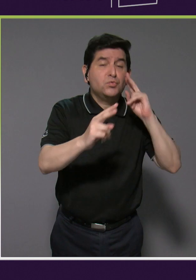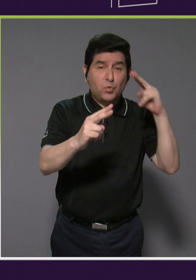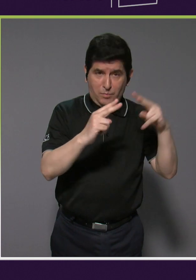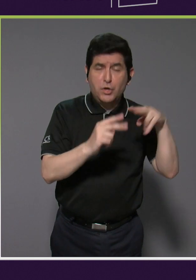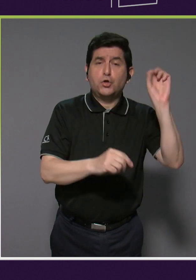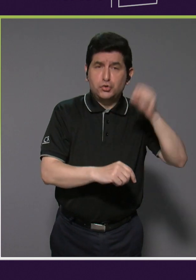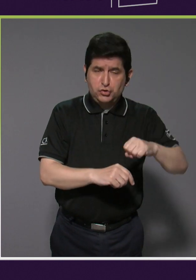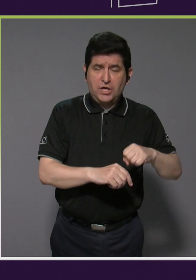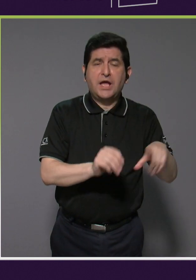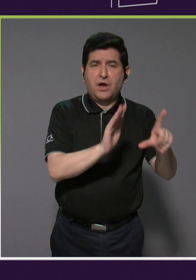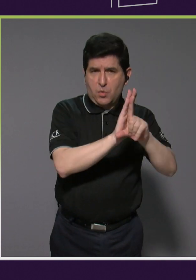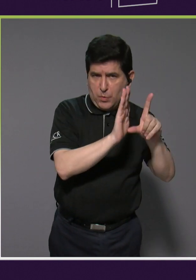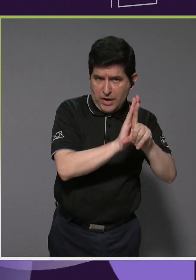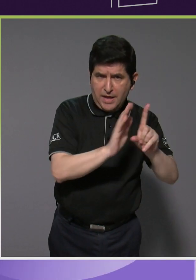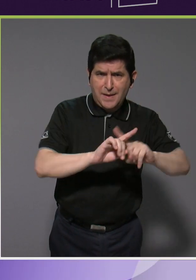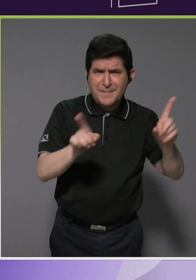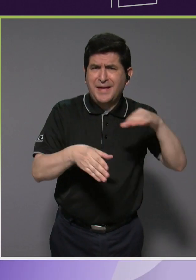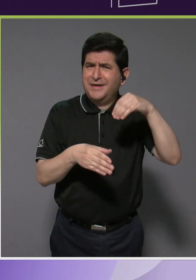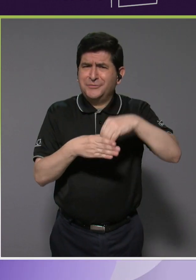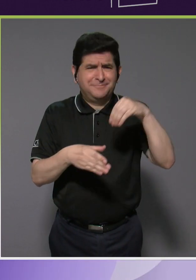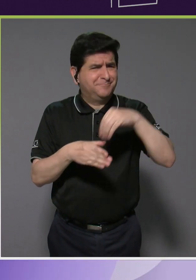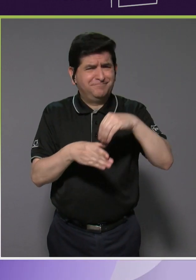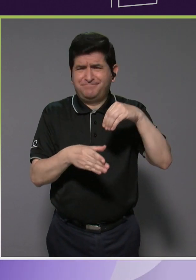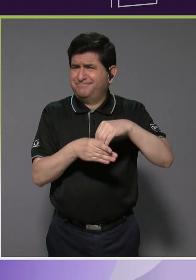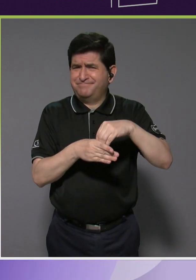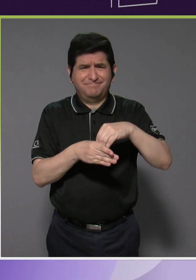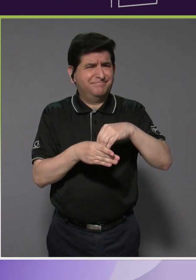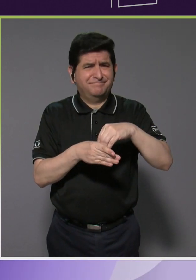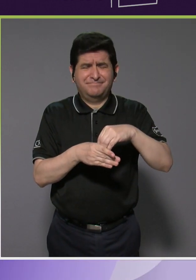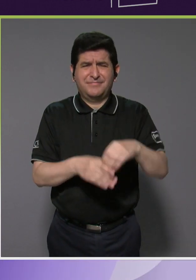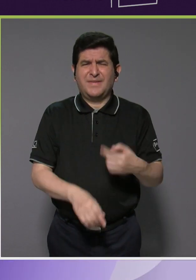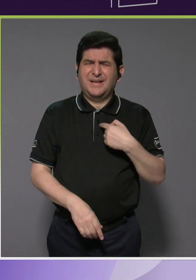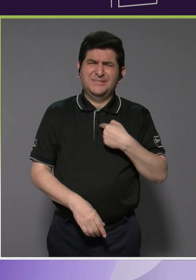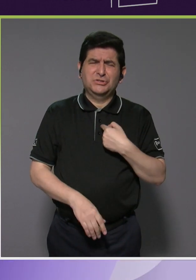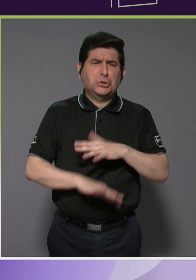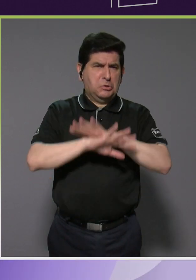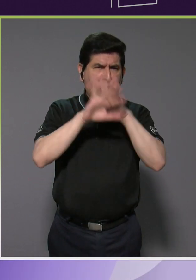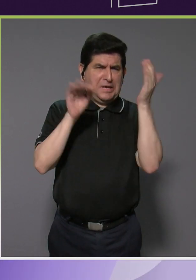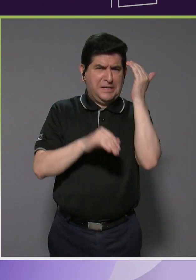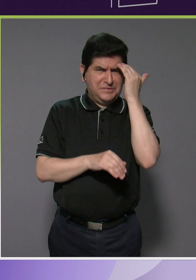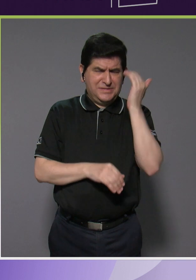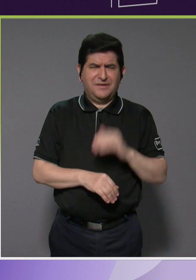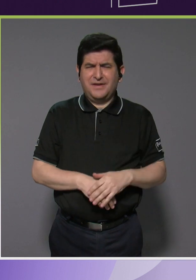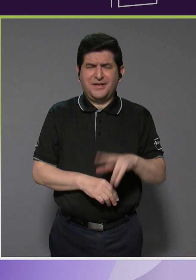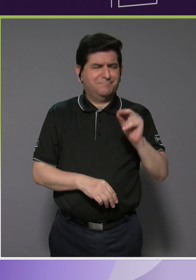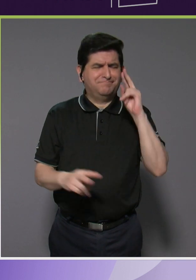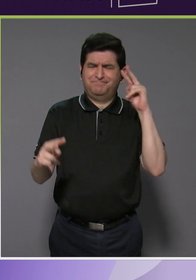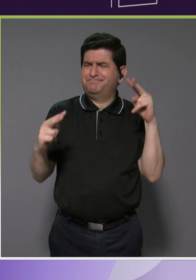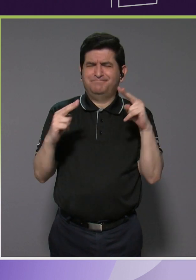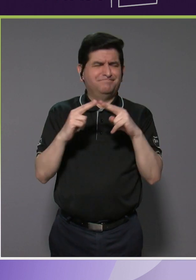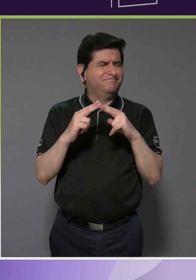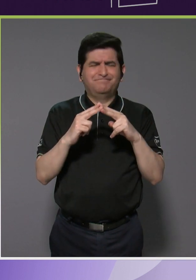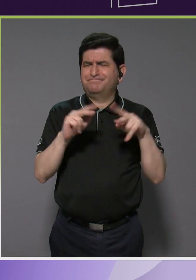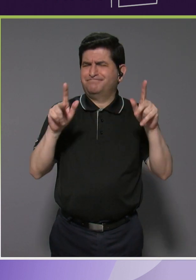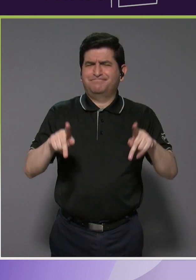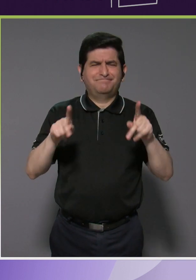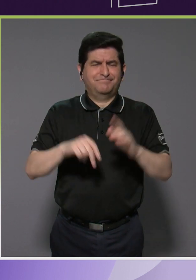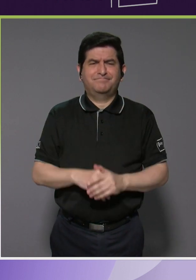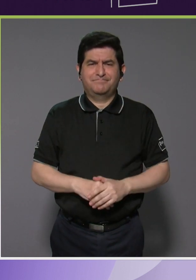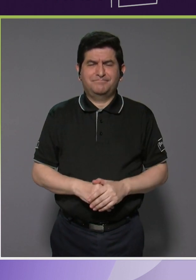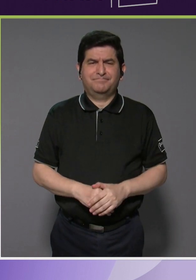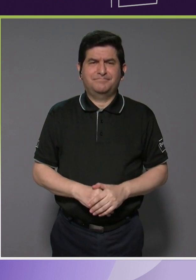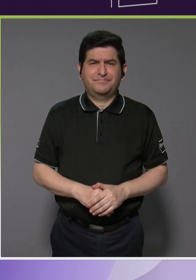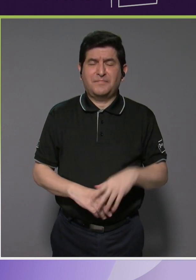un número de ley conocido, pero su contenido me queda claro que es muy desconocido, ¿verdad?